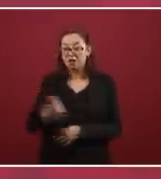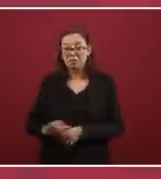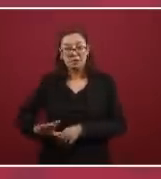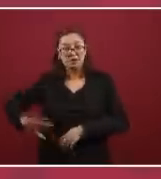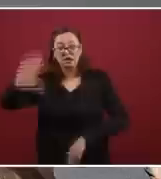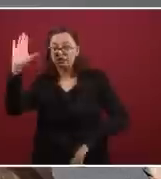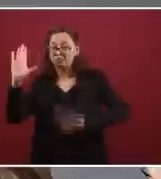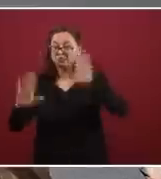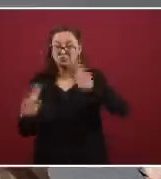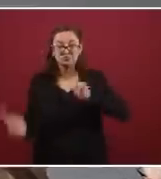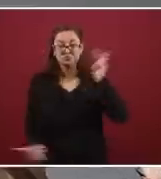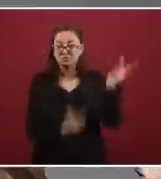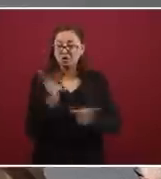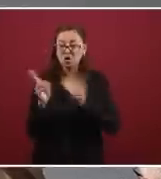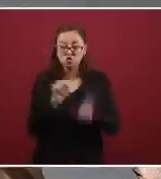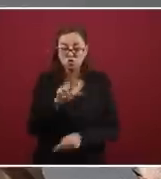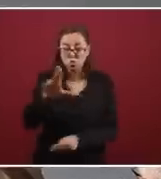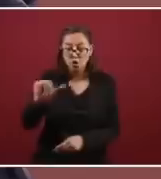han preguntado,